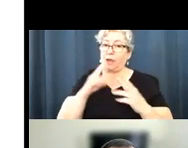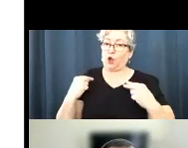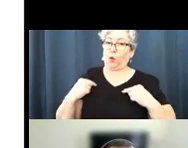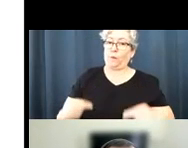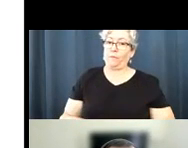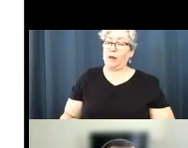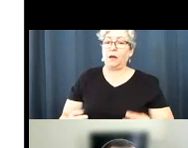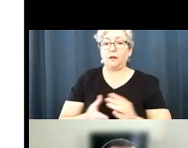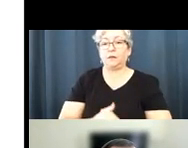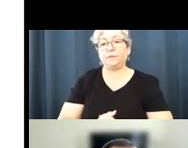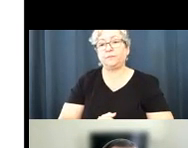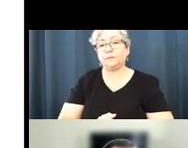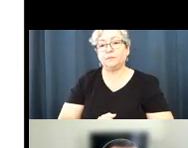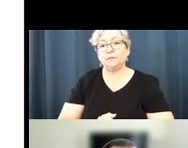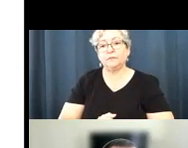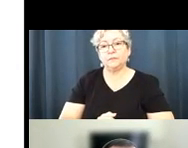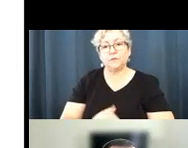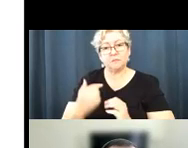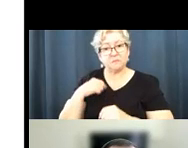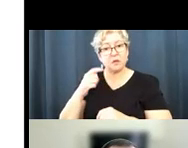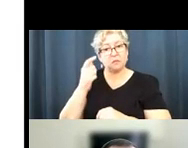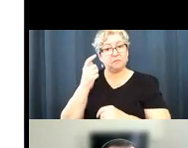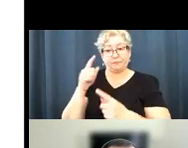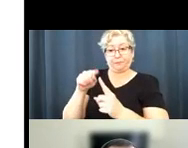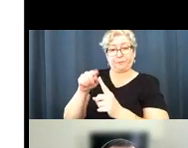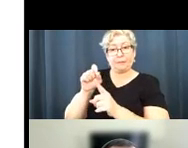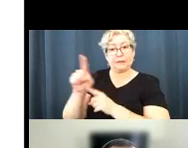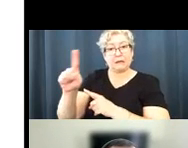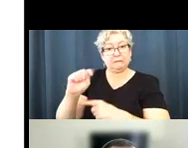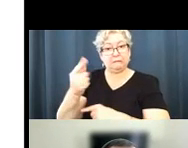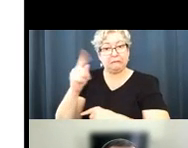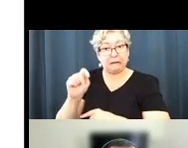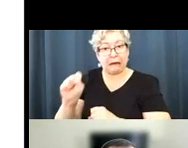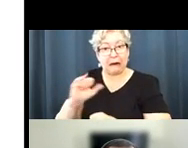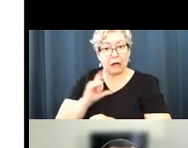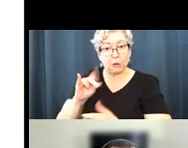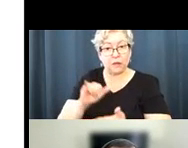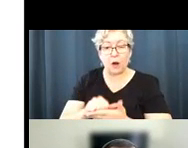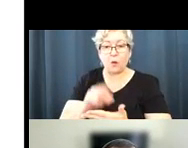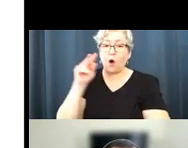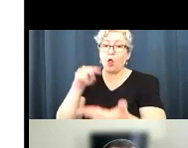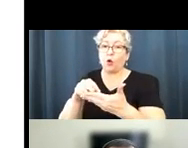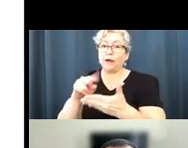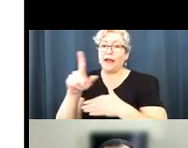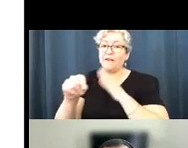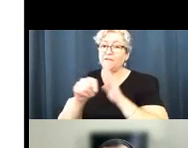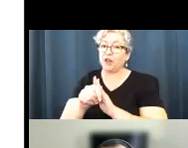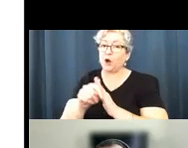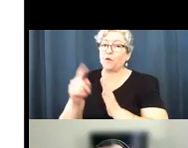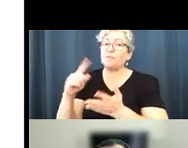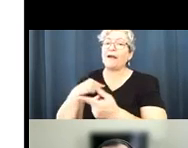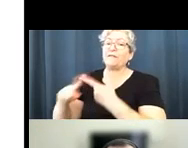algo importante de ser humano. Y yo puedo enviar algo tan simple como enviar un texto o como poder